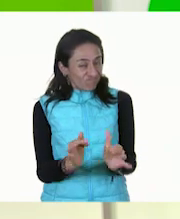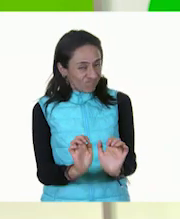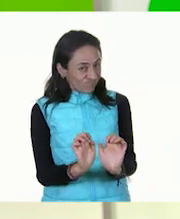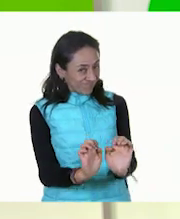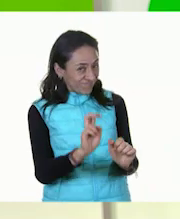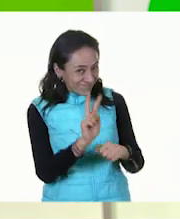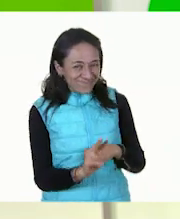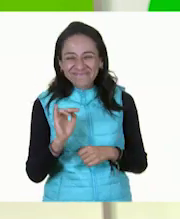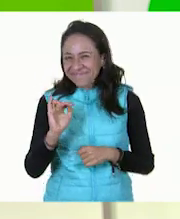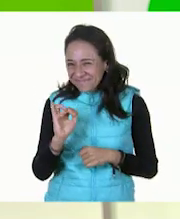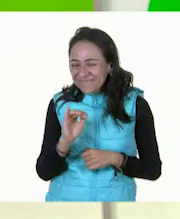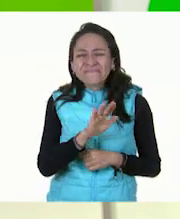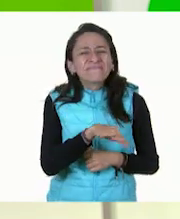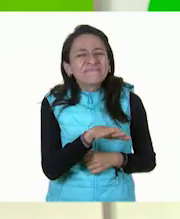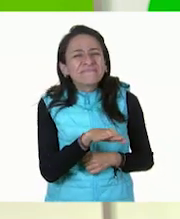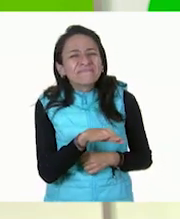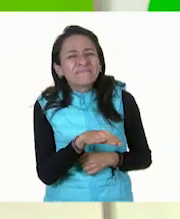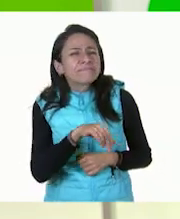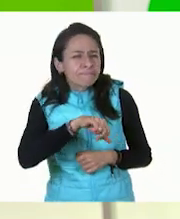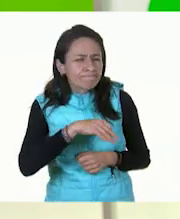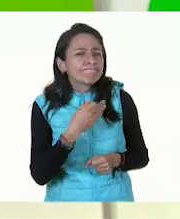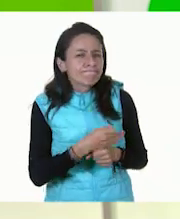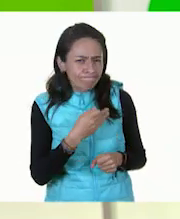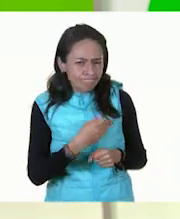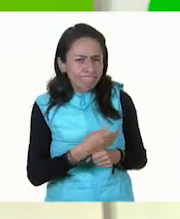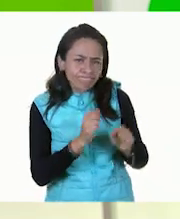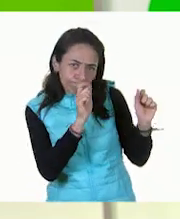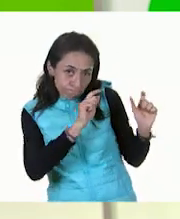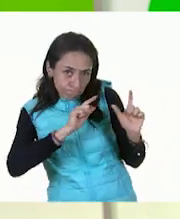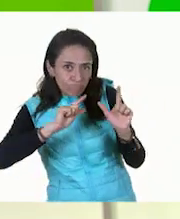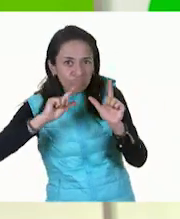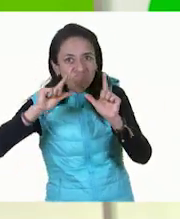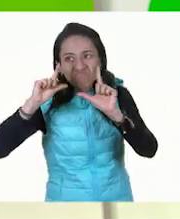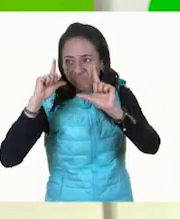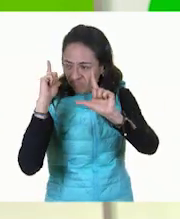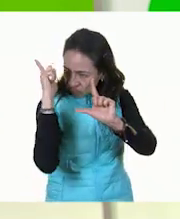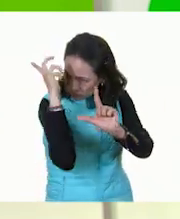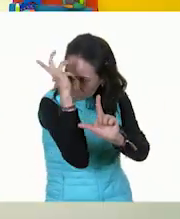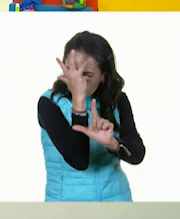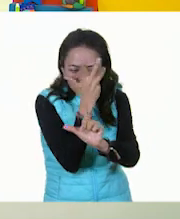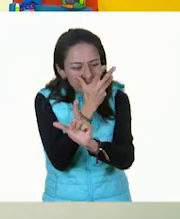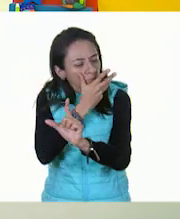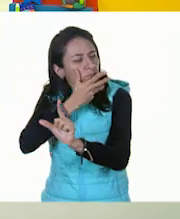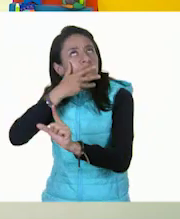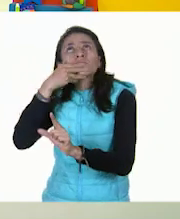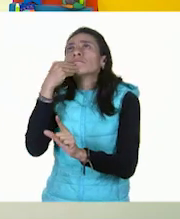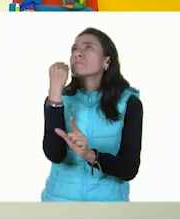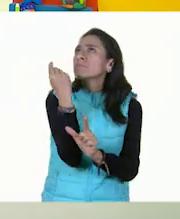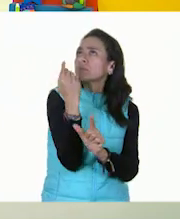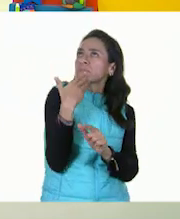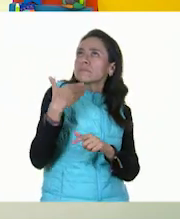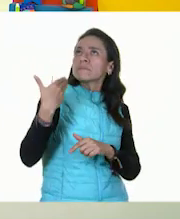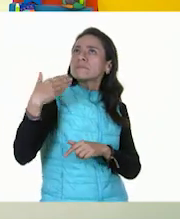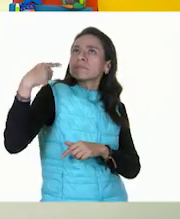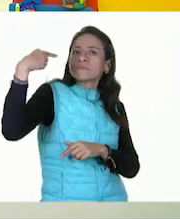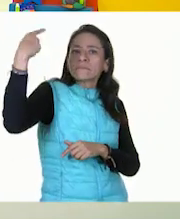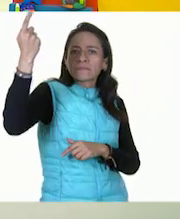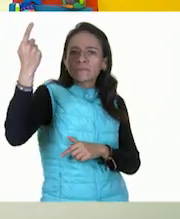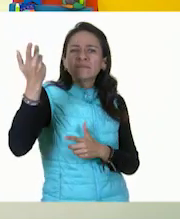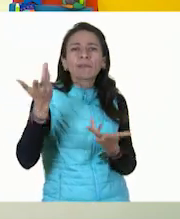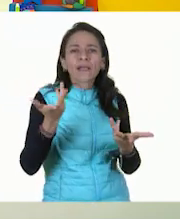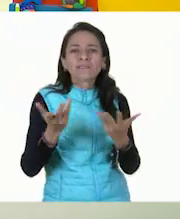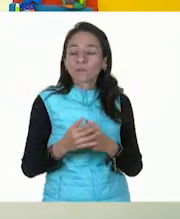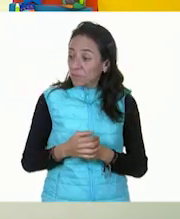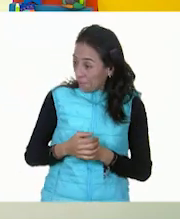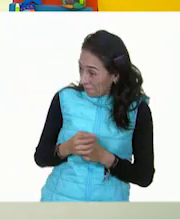Cuéntanos qué más haremos en este bonito programa que tiene mucha fama. ¡Ay, me gusta! Haremos un